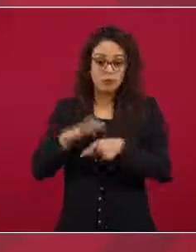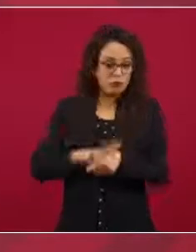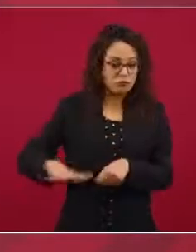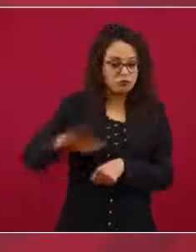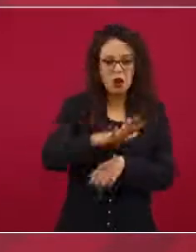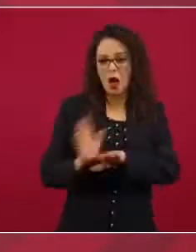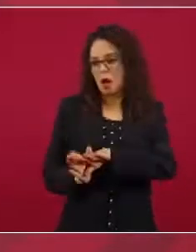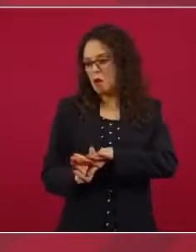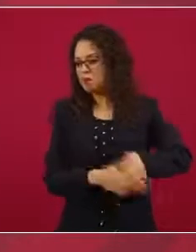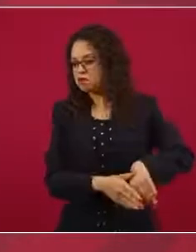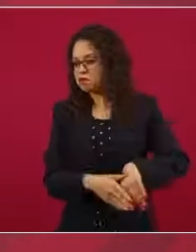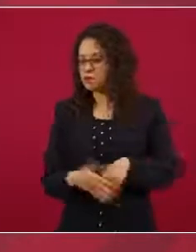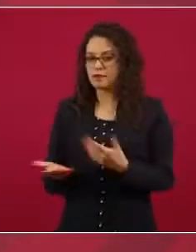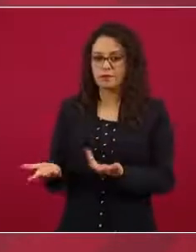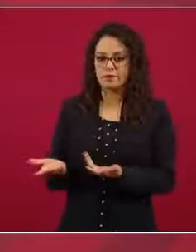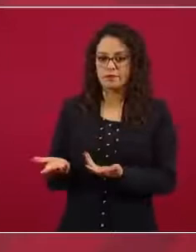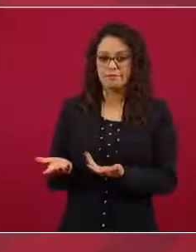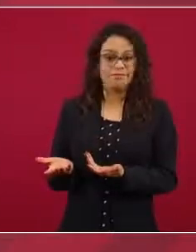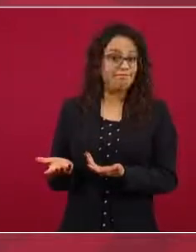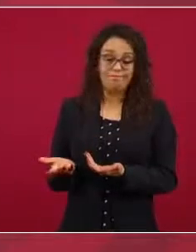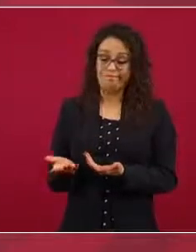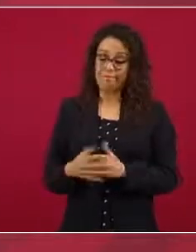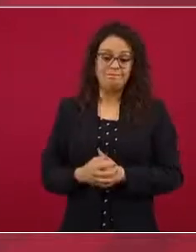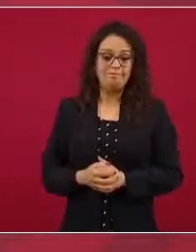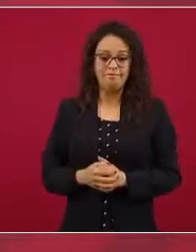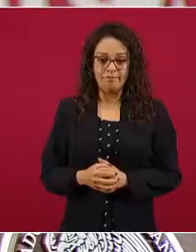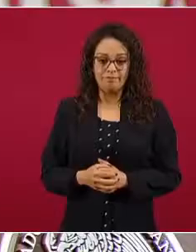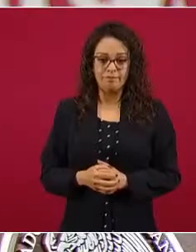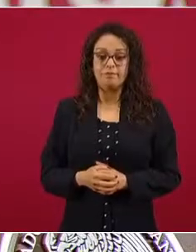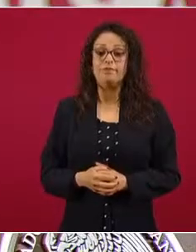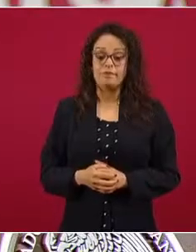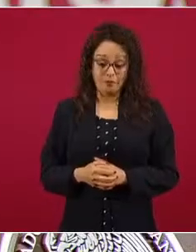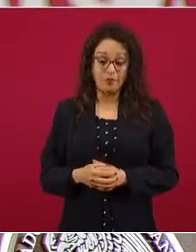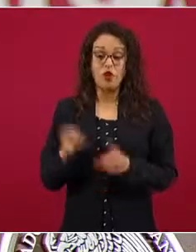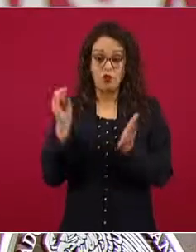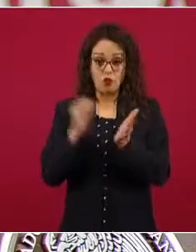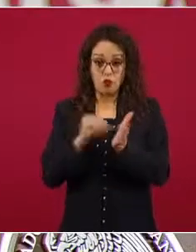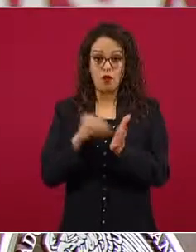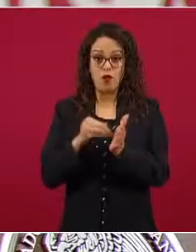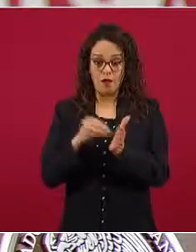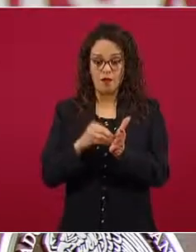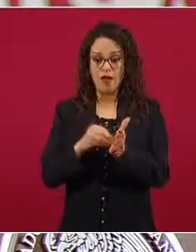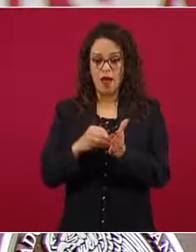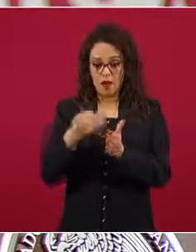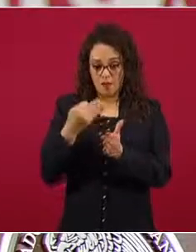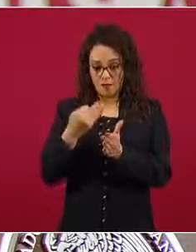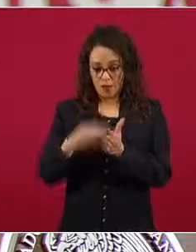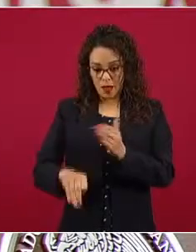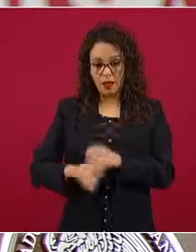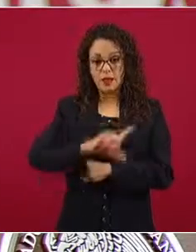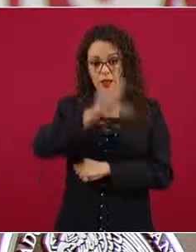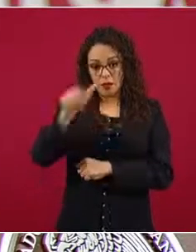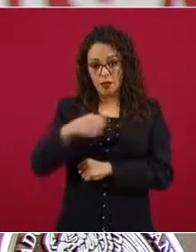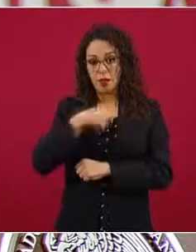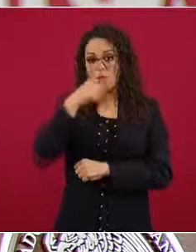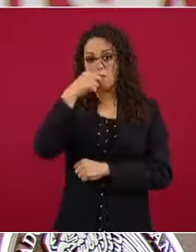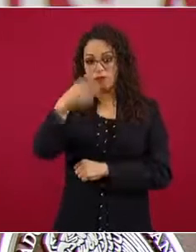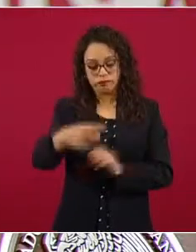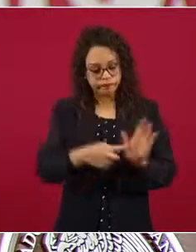todavía voy a dar a conocer un informe